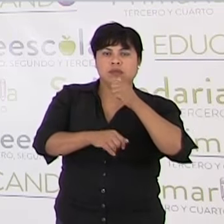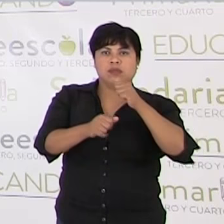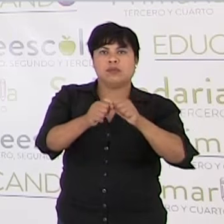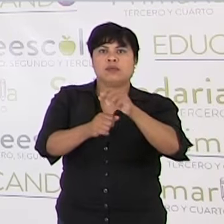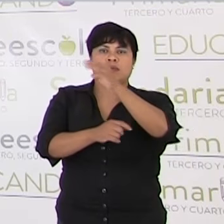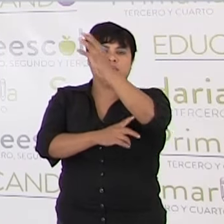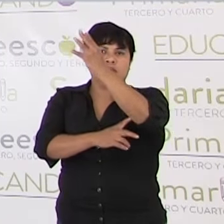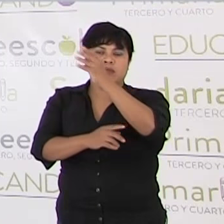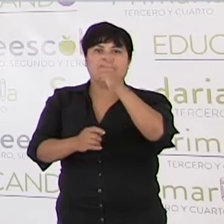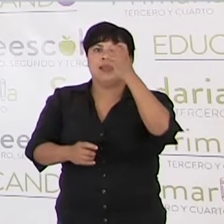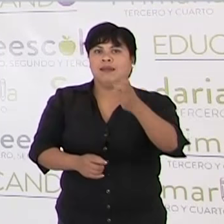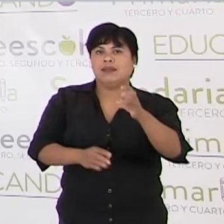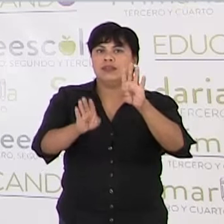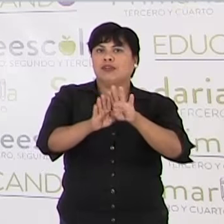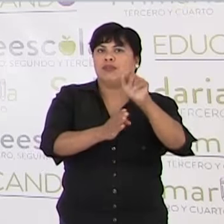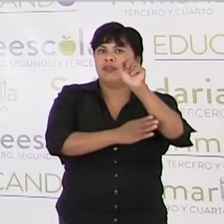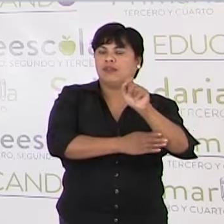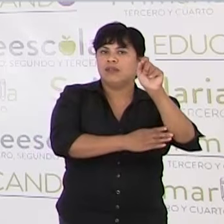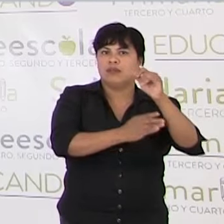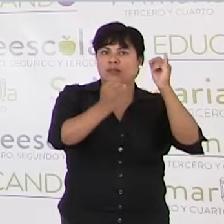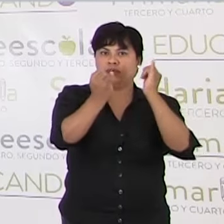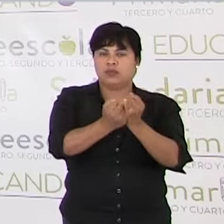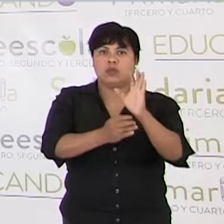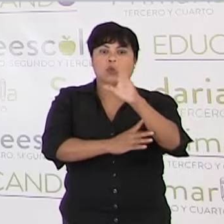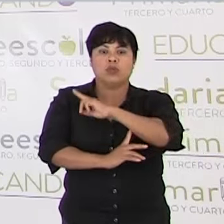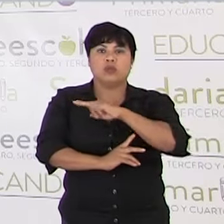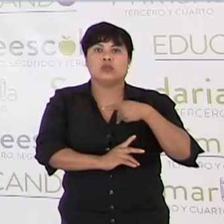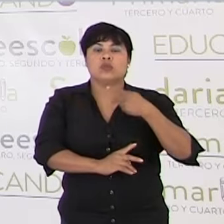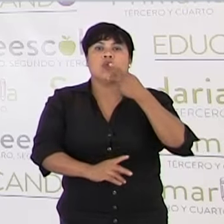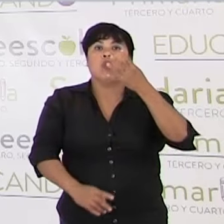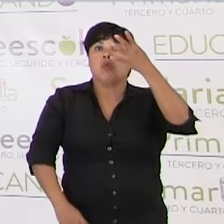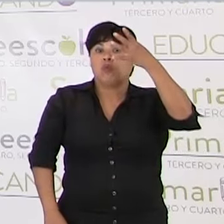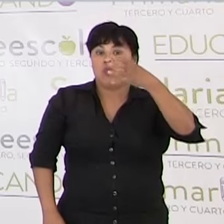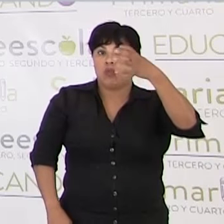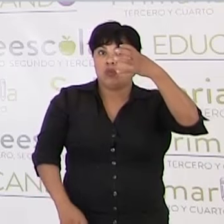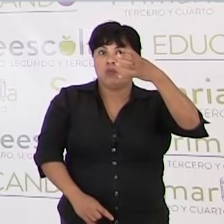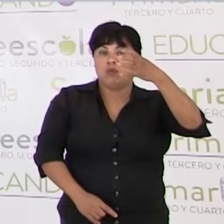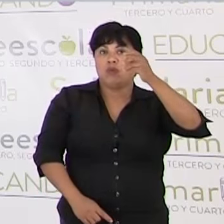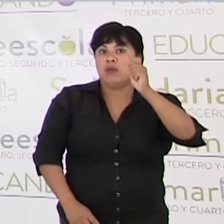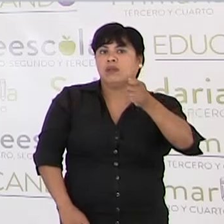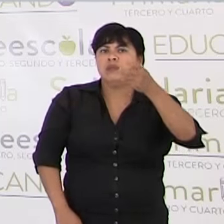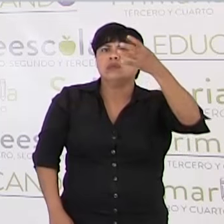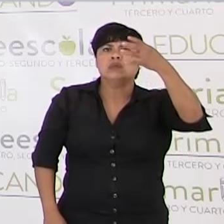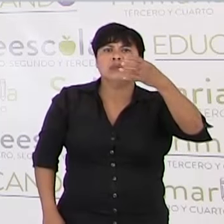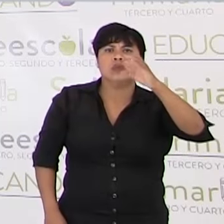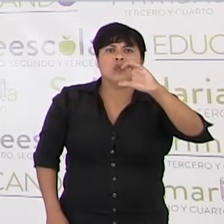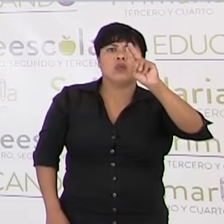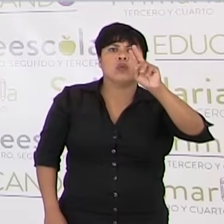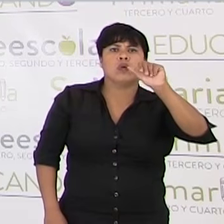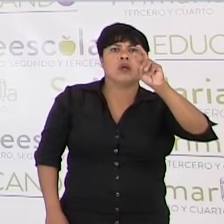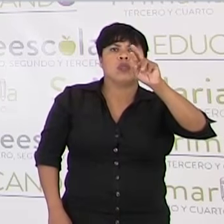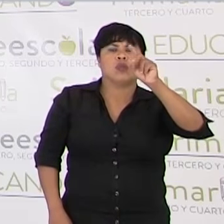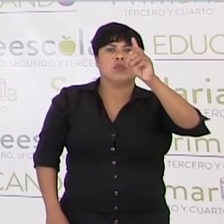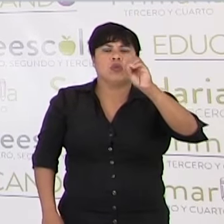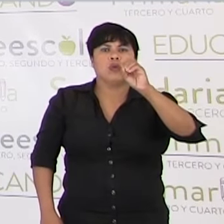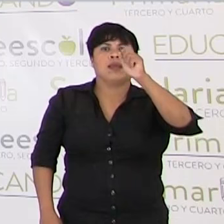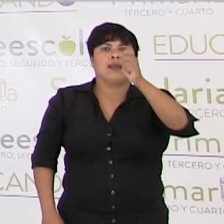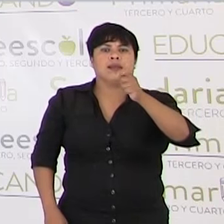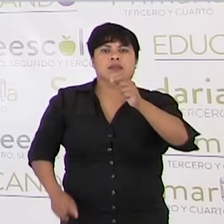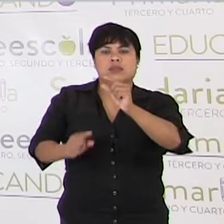así algebraicamente. Cuando hablamos o nos dicen cuádruplo, ¿sí? Antecede o va